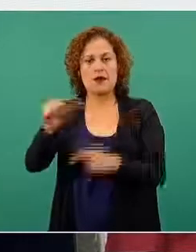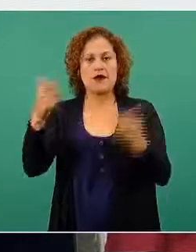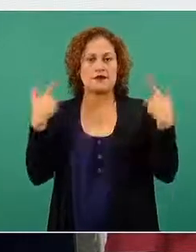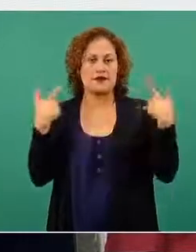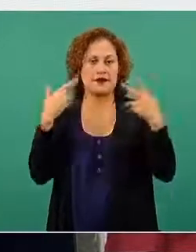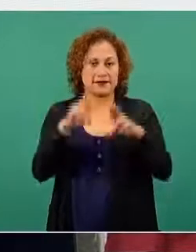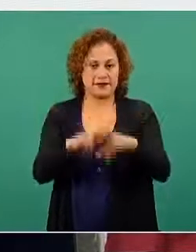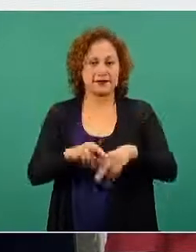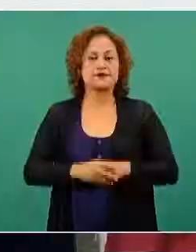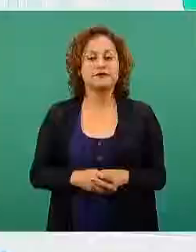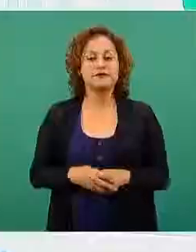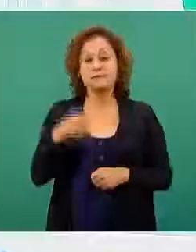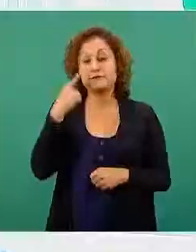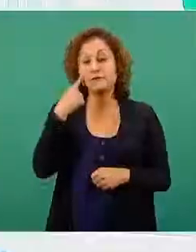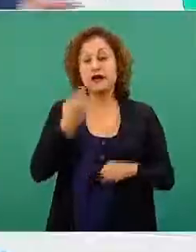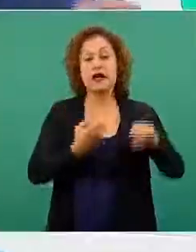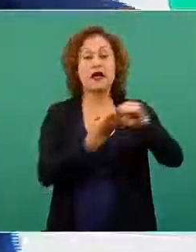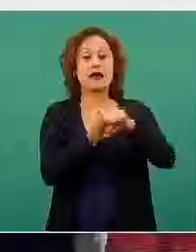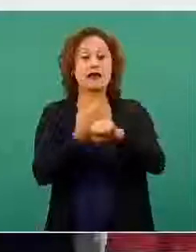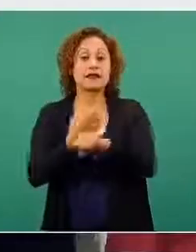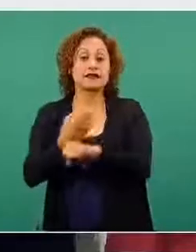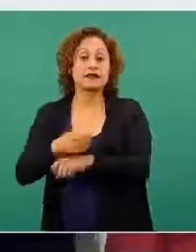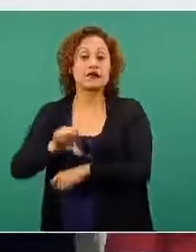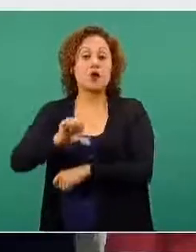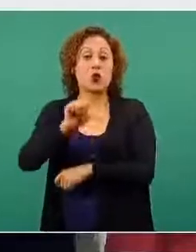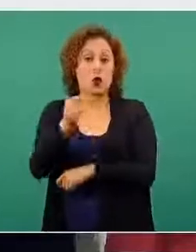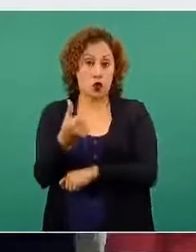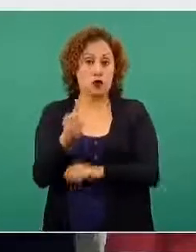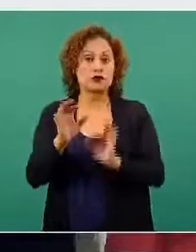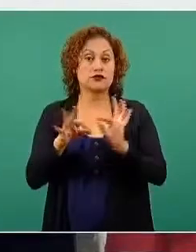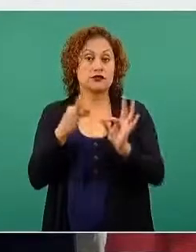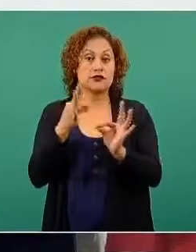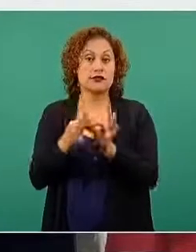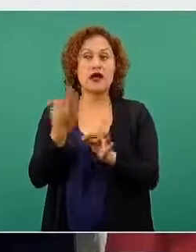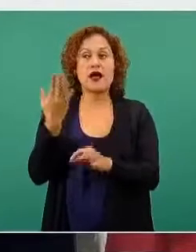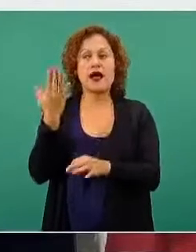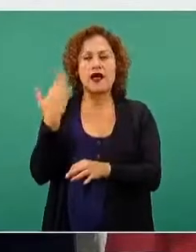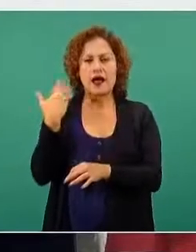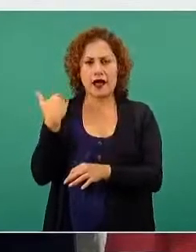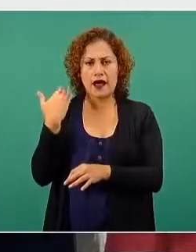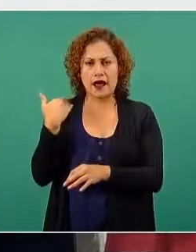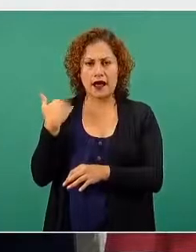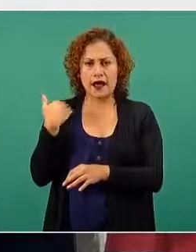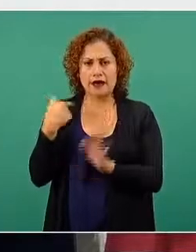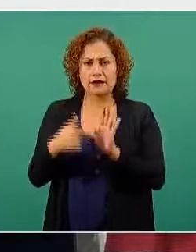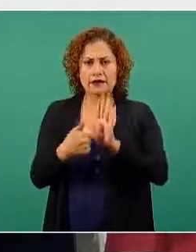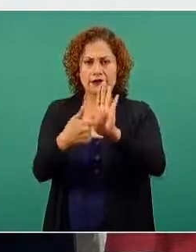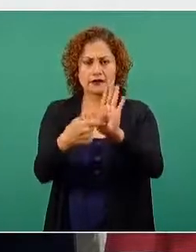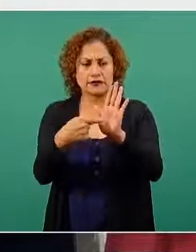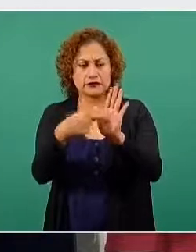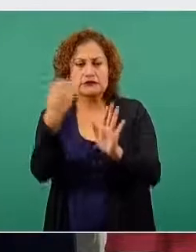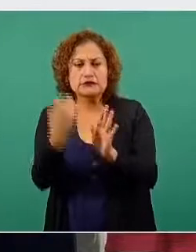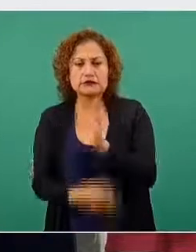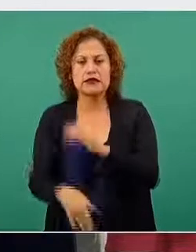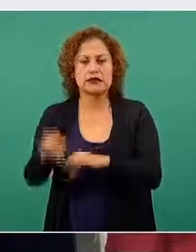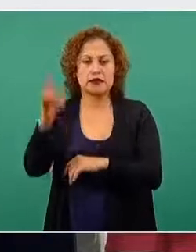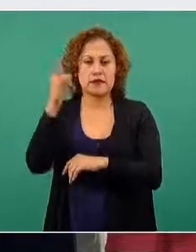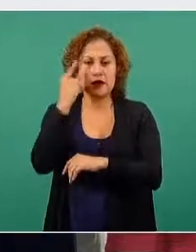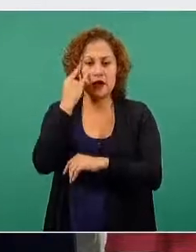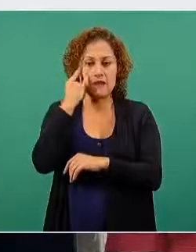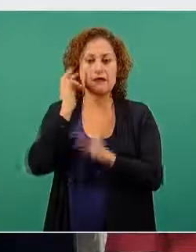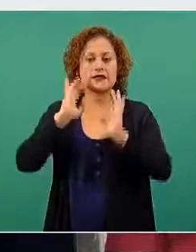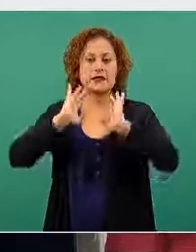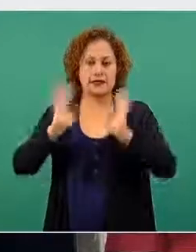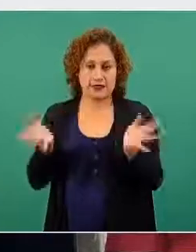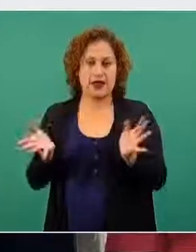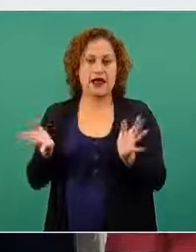De modo que tenemos 11 entidades federativas, ya agregamos Campeche, que había sido omitido en el mapa que presentamos hace unos días, ya está Campeche,